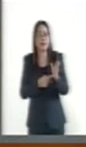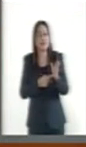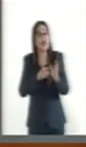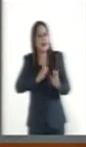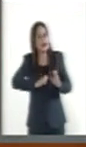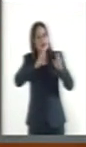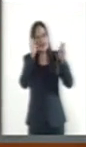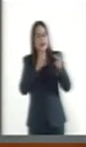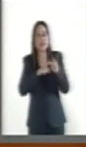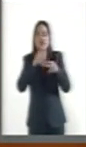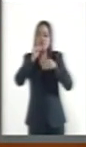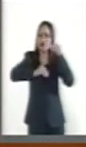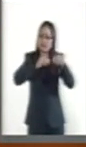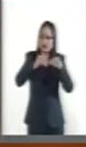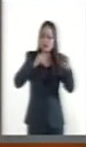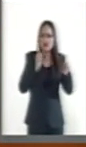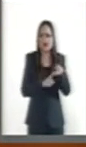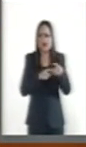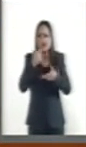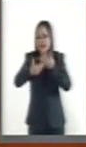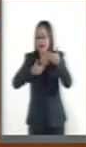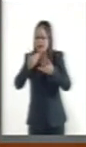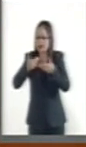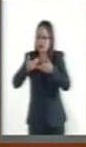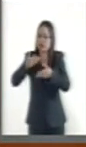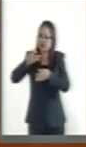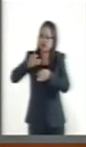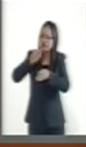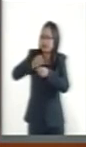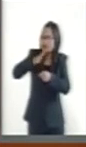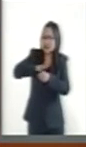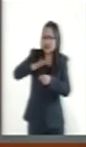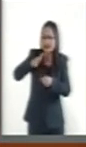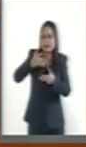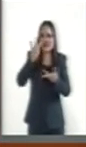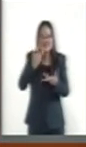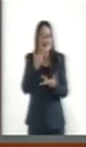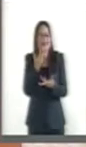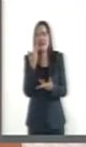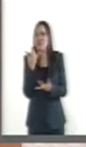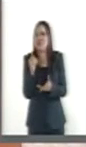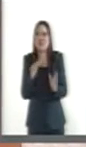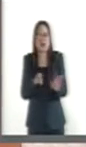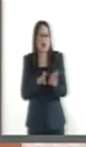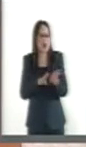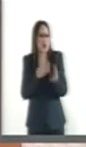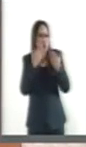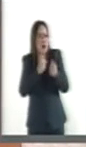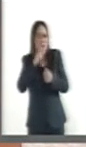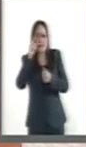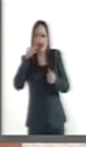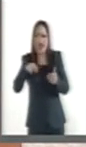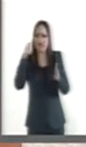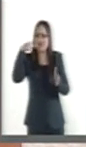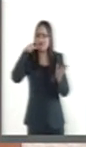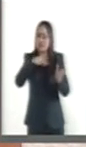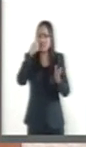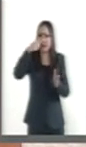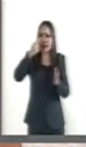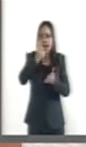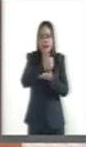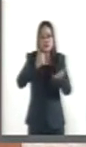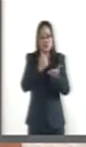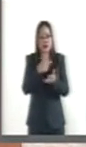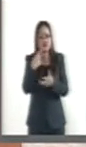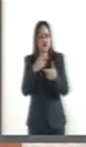infraestructura, equipamiento y servicios eficientes y suficientes son ilusorios, si no hay una adecuada planificación del territorio y de